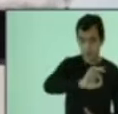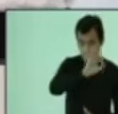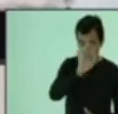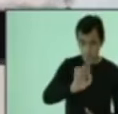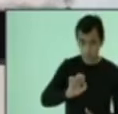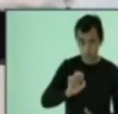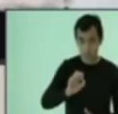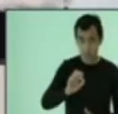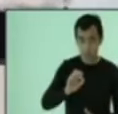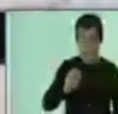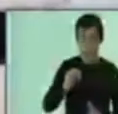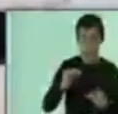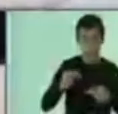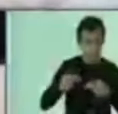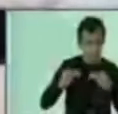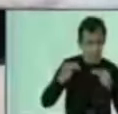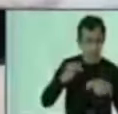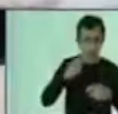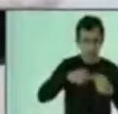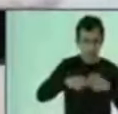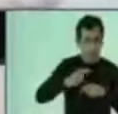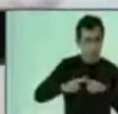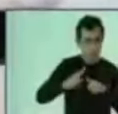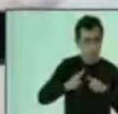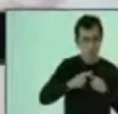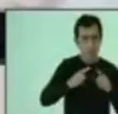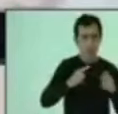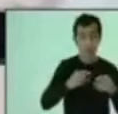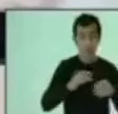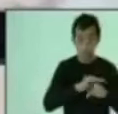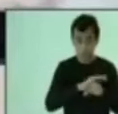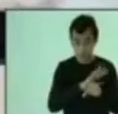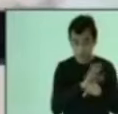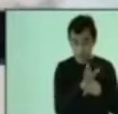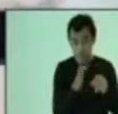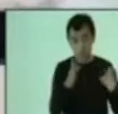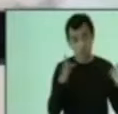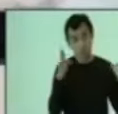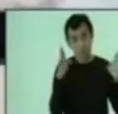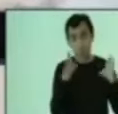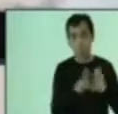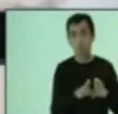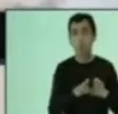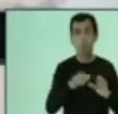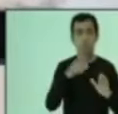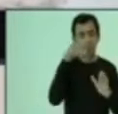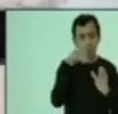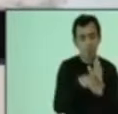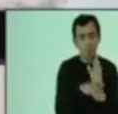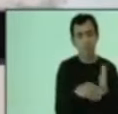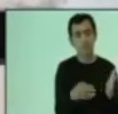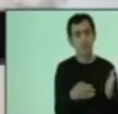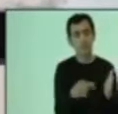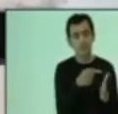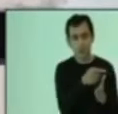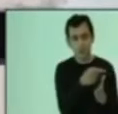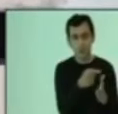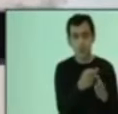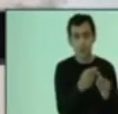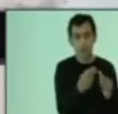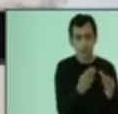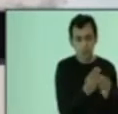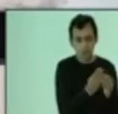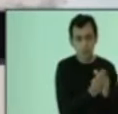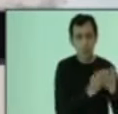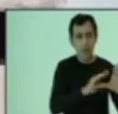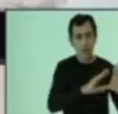y medianas empresas ha cerrado debido a la pandemia y que impulsaría la capacitación precisamente de este